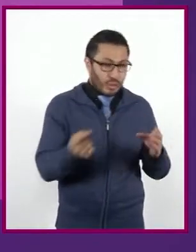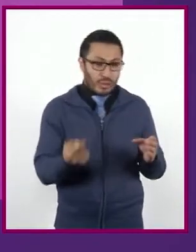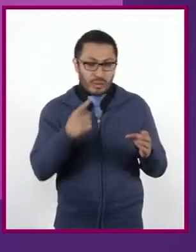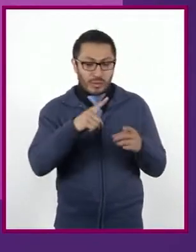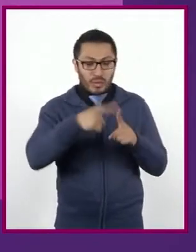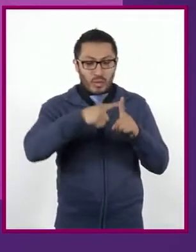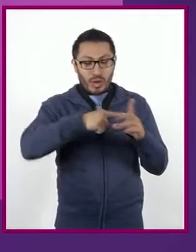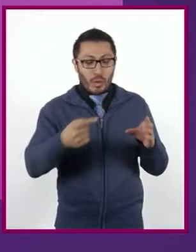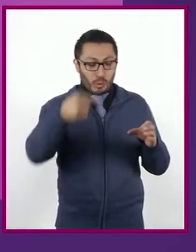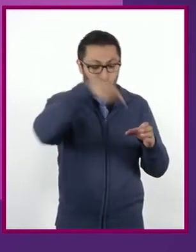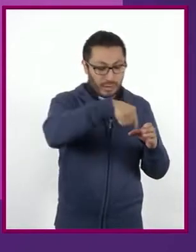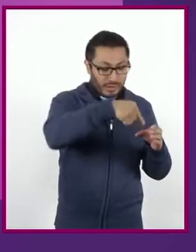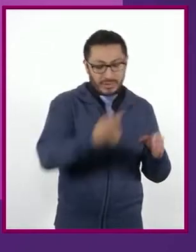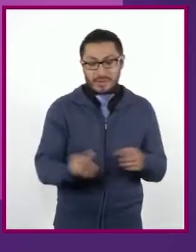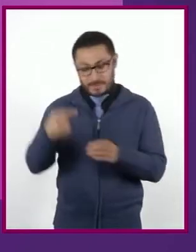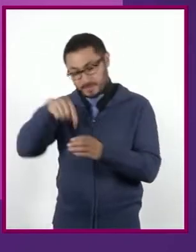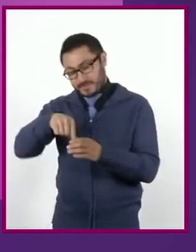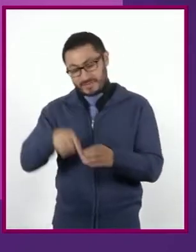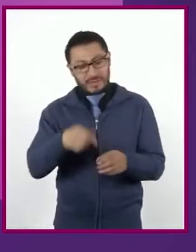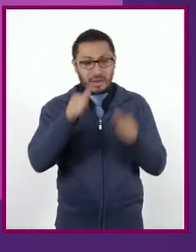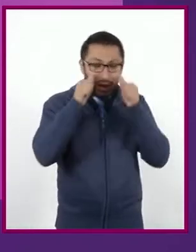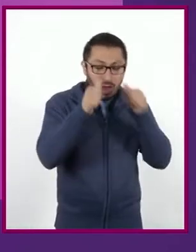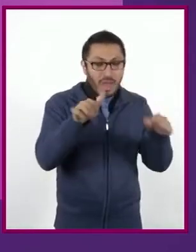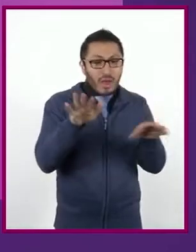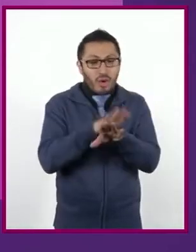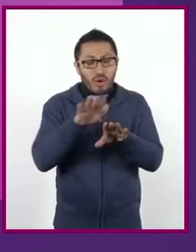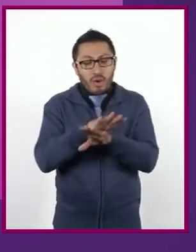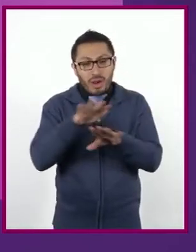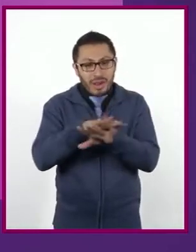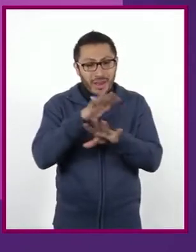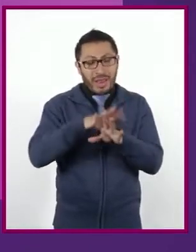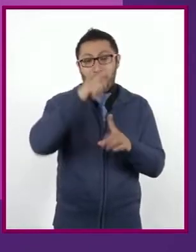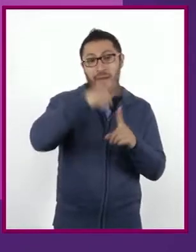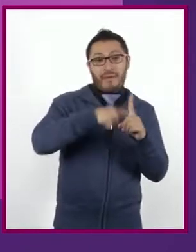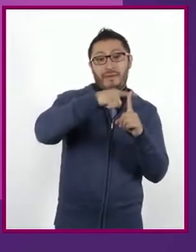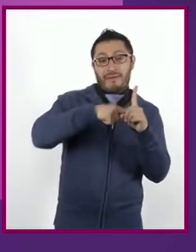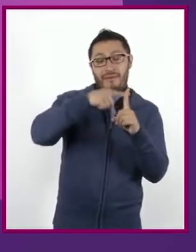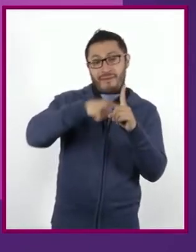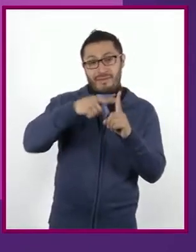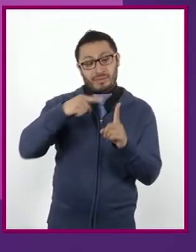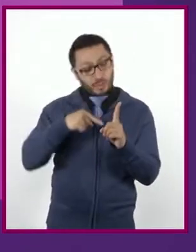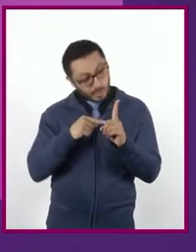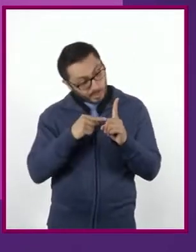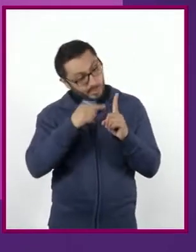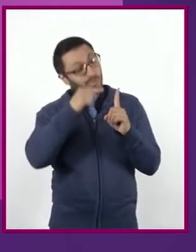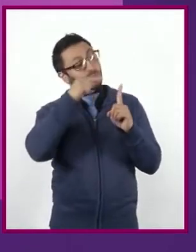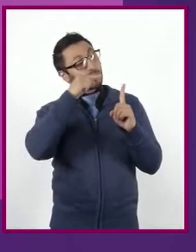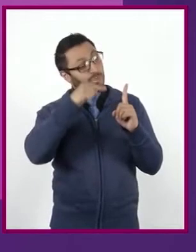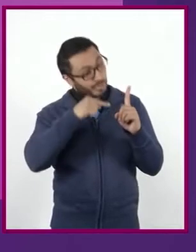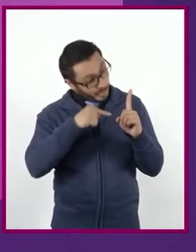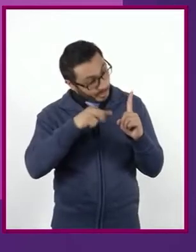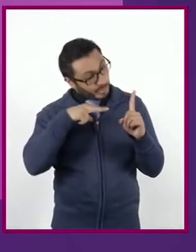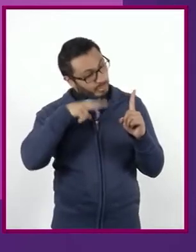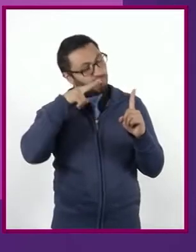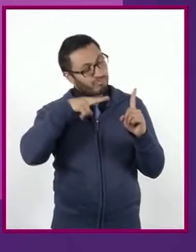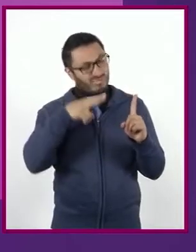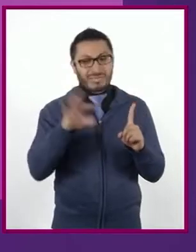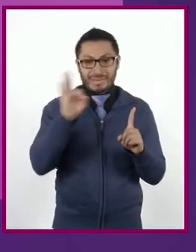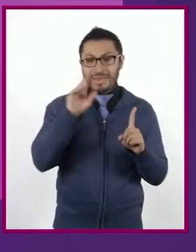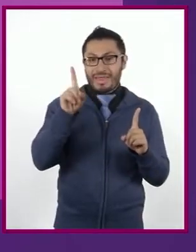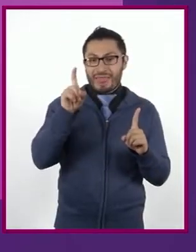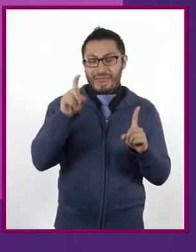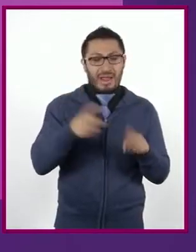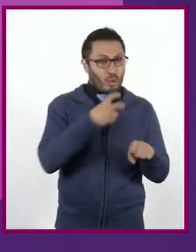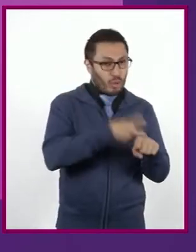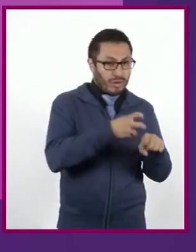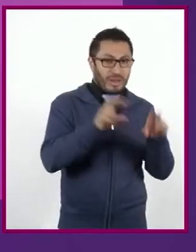mucha atención en cómo cambia la temperatura en el termómetro. Si tu sustancia es agua en estado sólido, es decir,